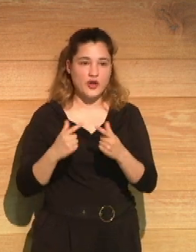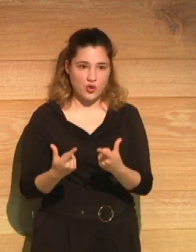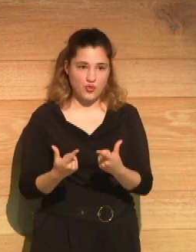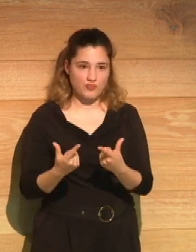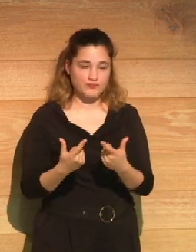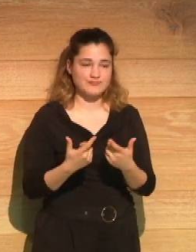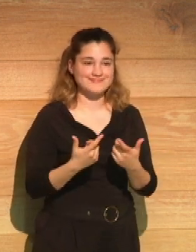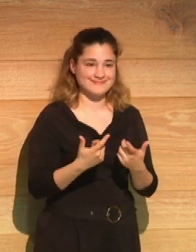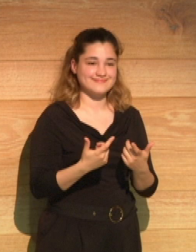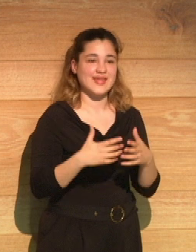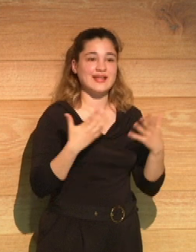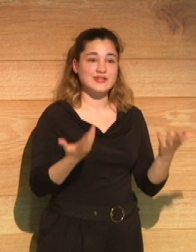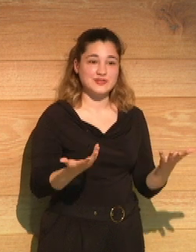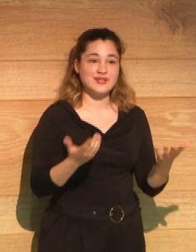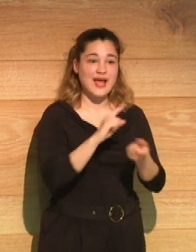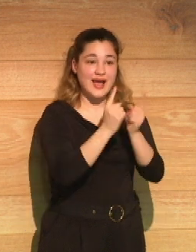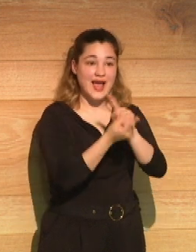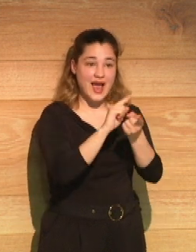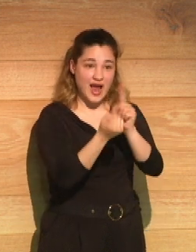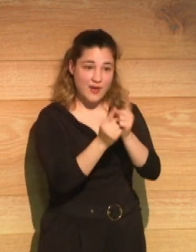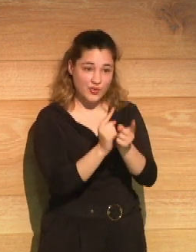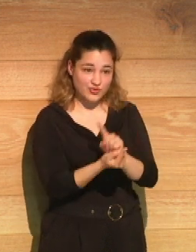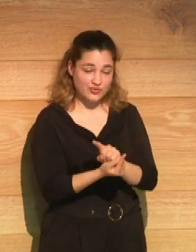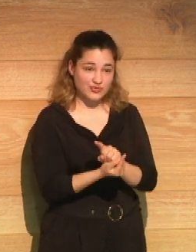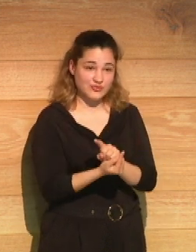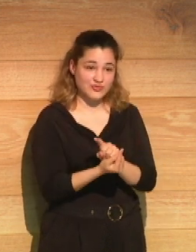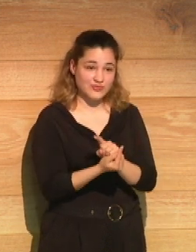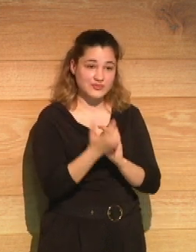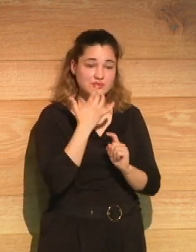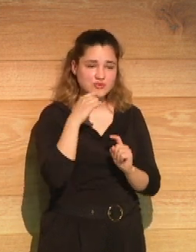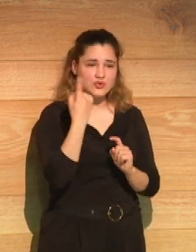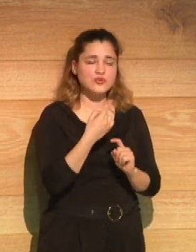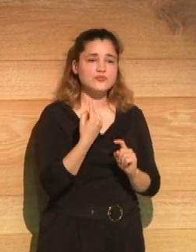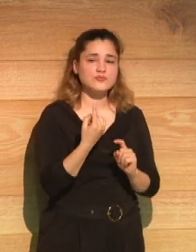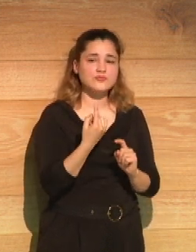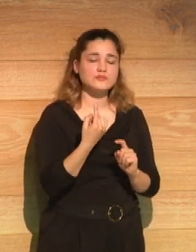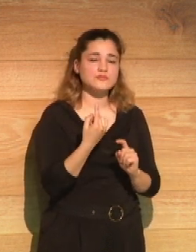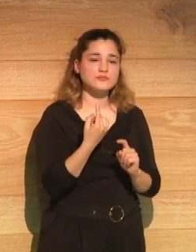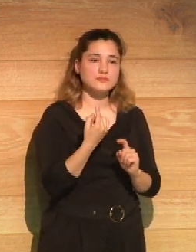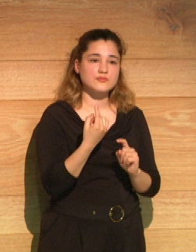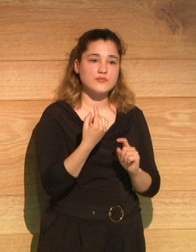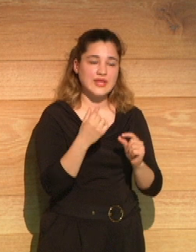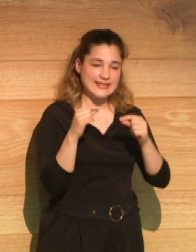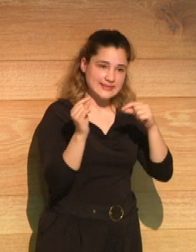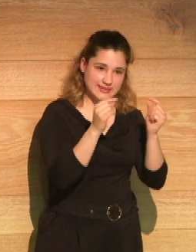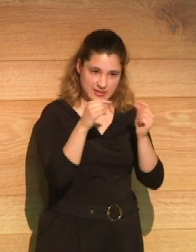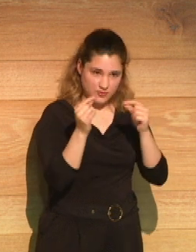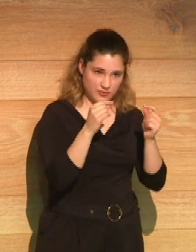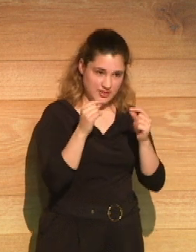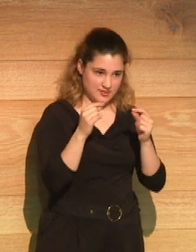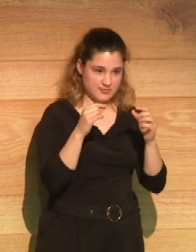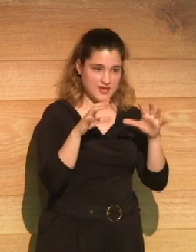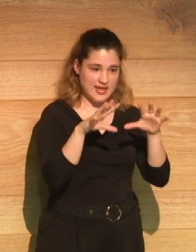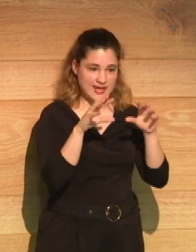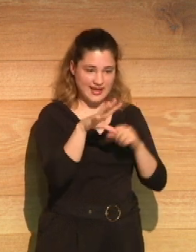Entonces, ante estos cambios, si somos capaces de discutir y de entender